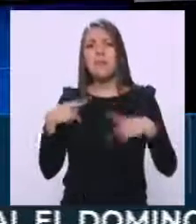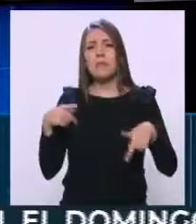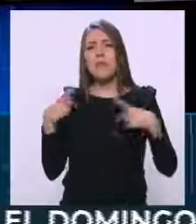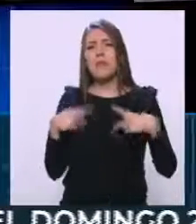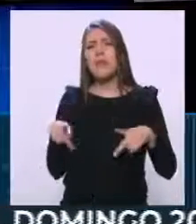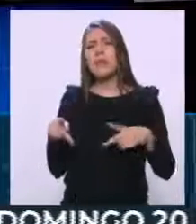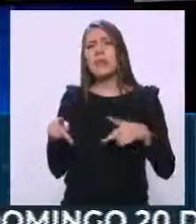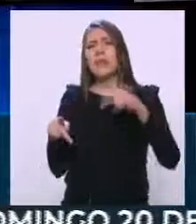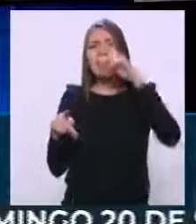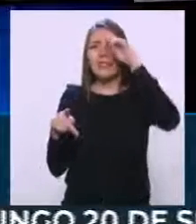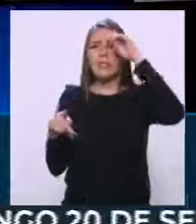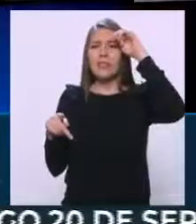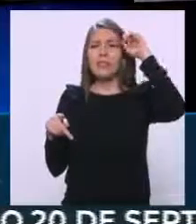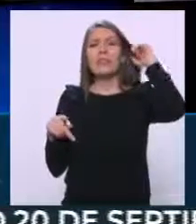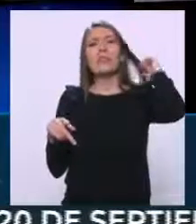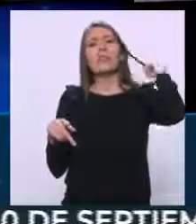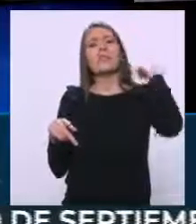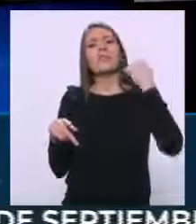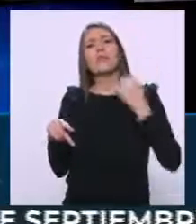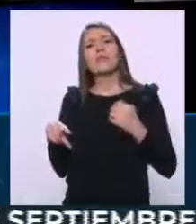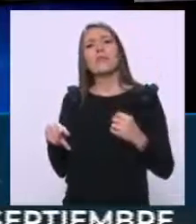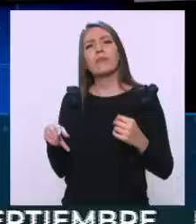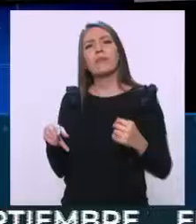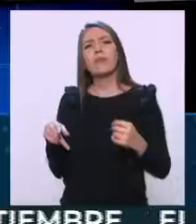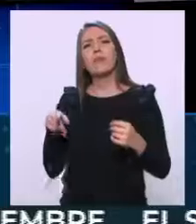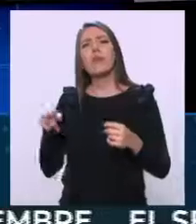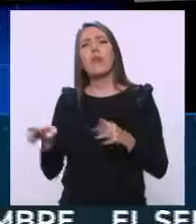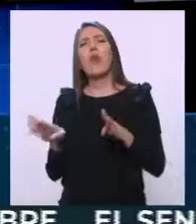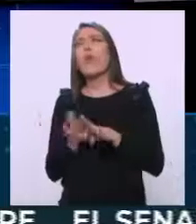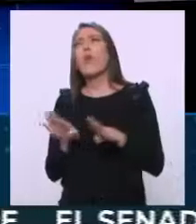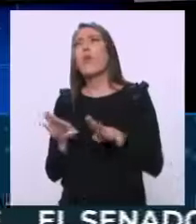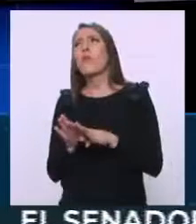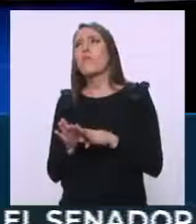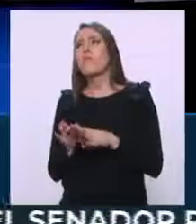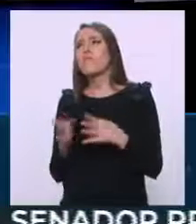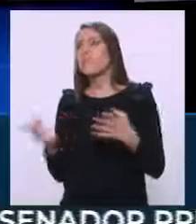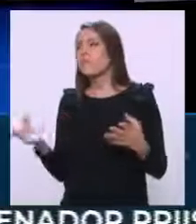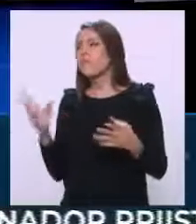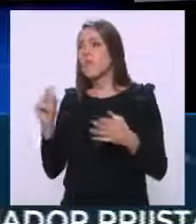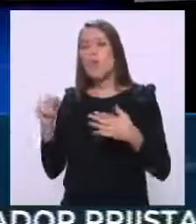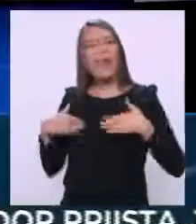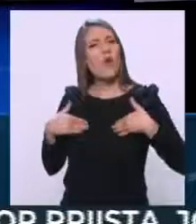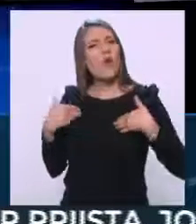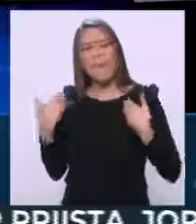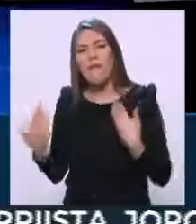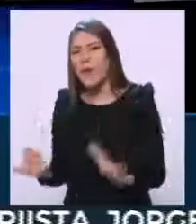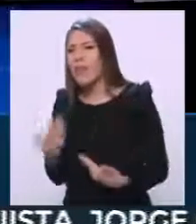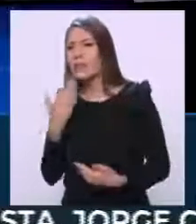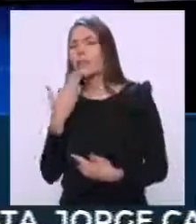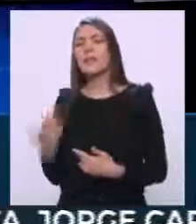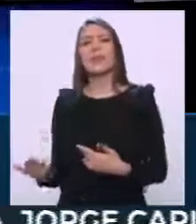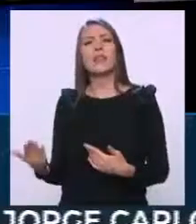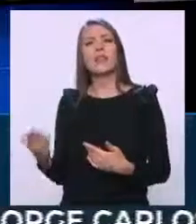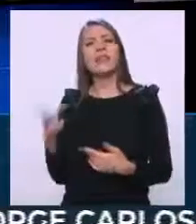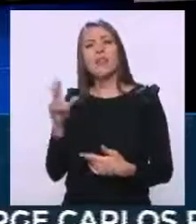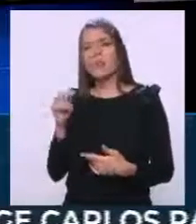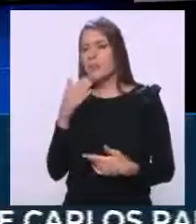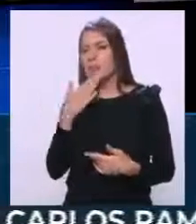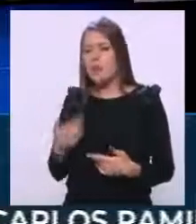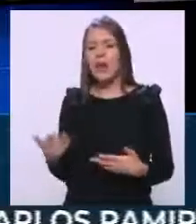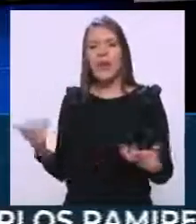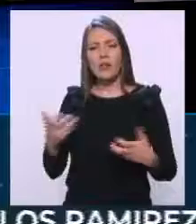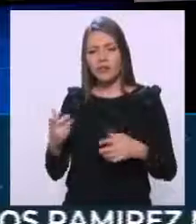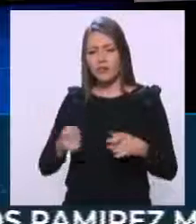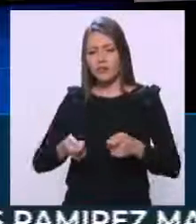cierto tipo como de falta de confianza o de compromiso respecto de lo que se tiene que hacer de